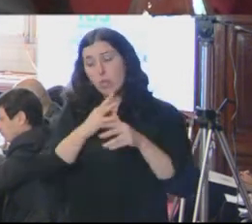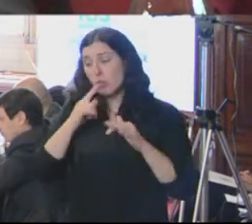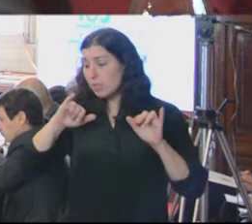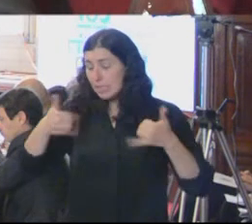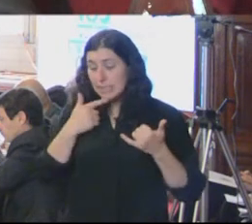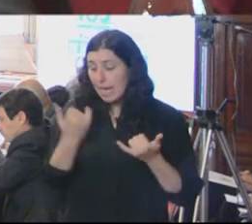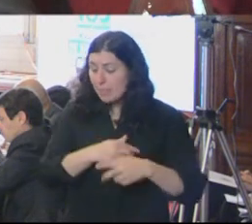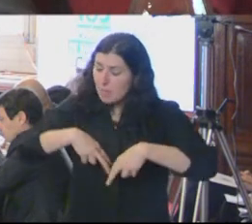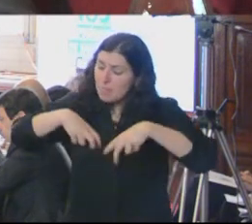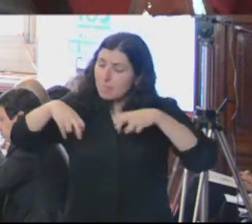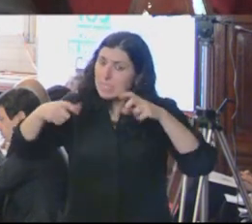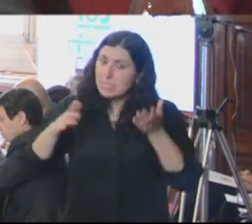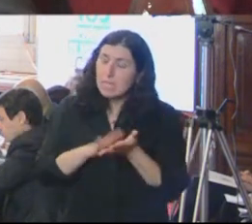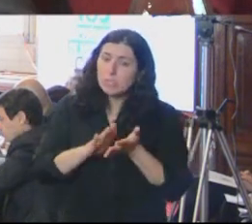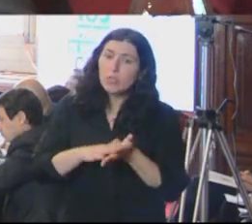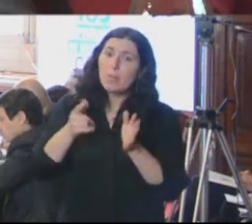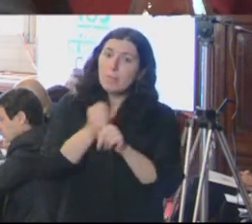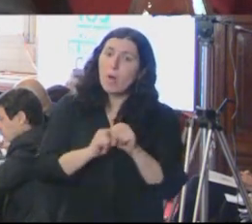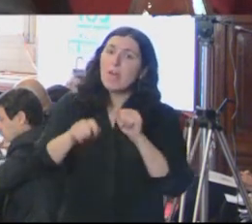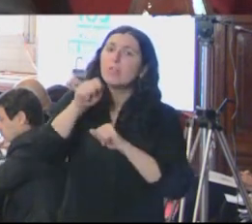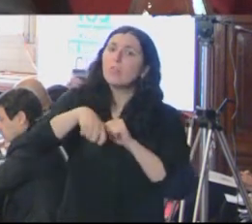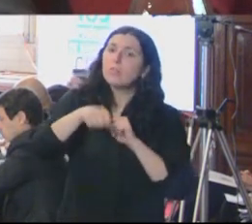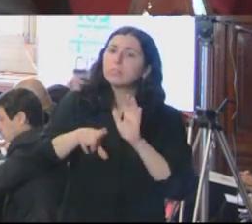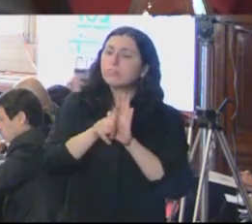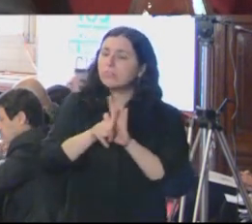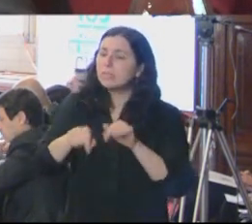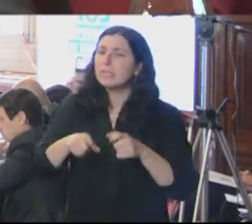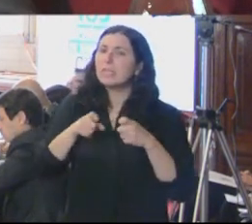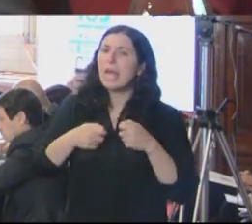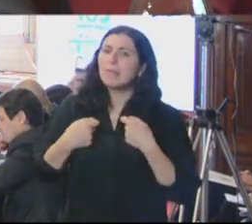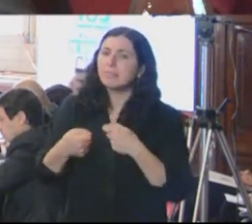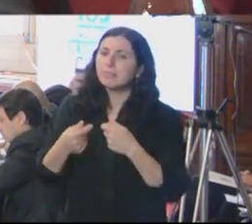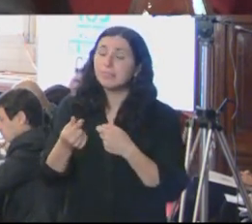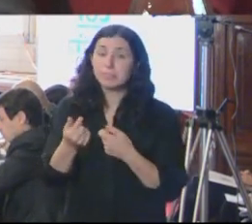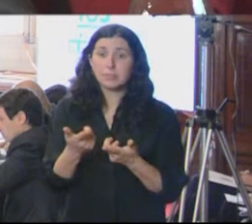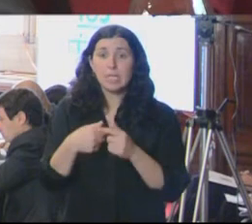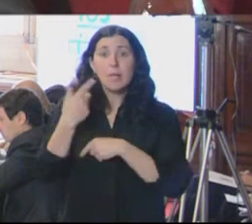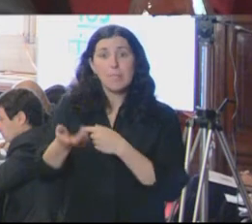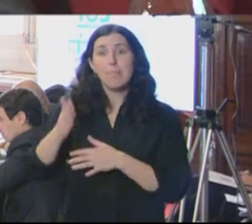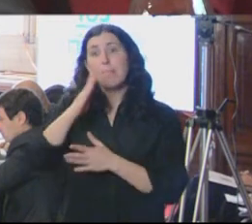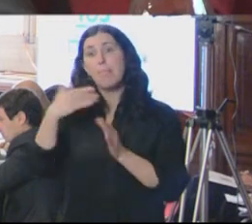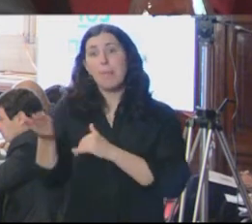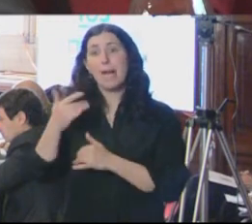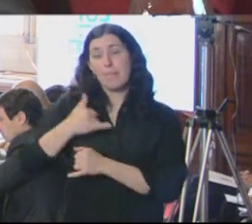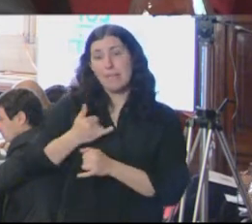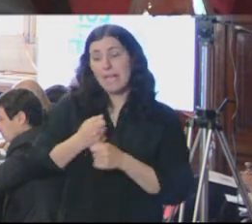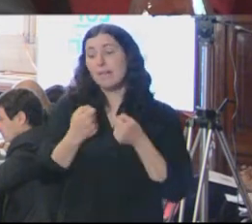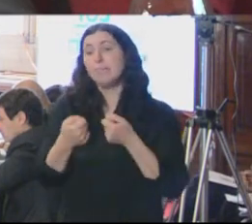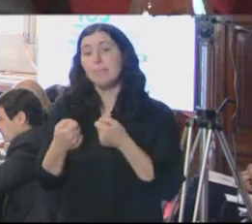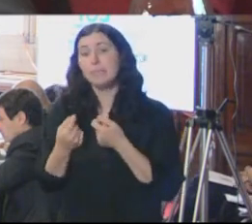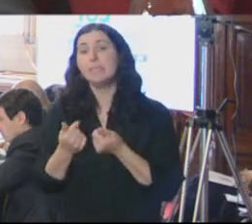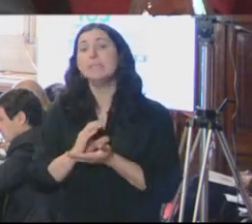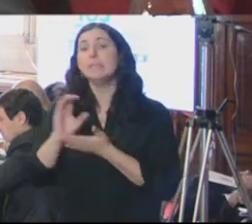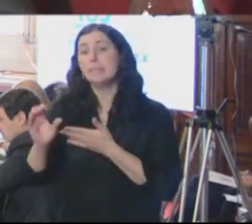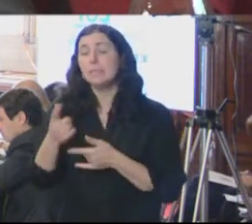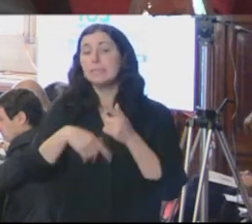respectivas investigaciones que conlleven a judicializar a quienes financian los grupos sucesores del paramilitarismo, instar al Estado colombiano que garantice el libre